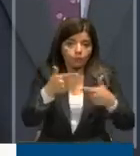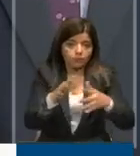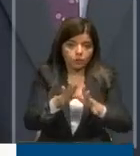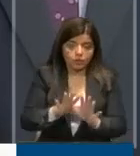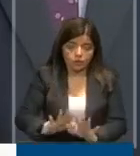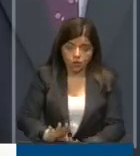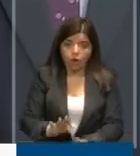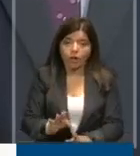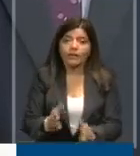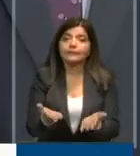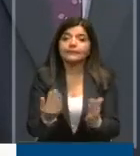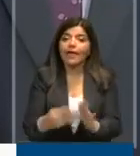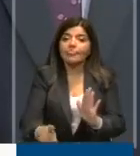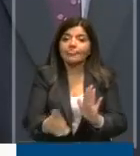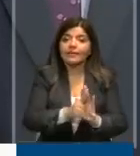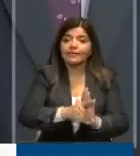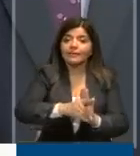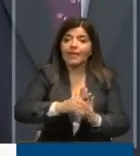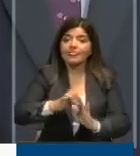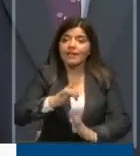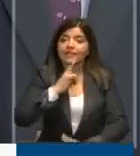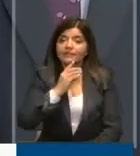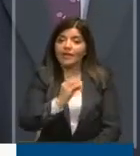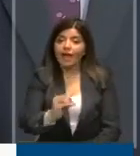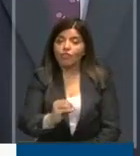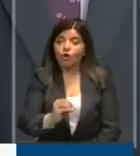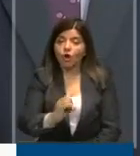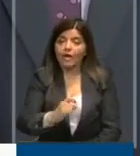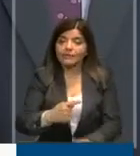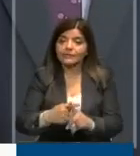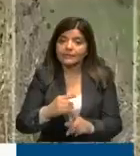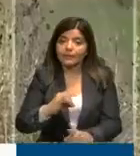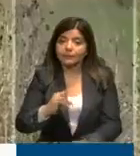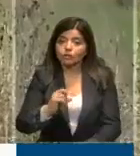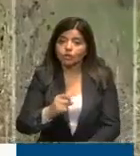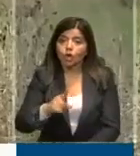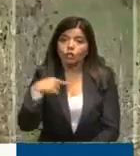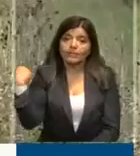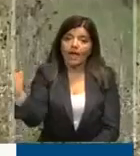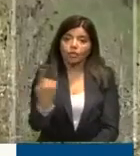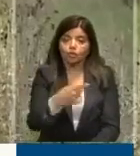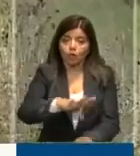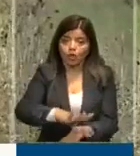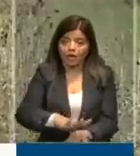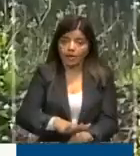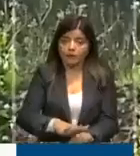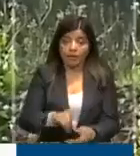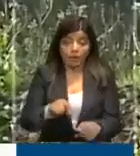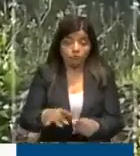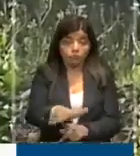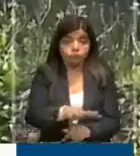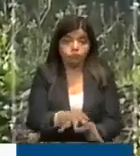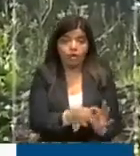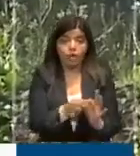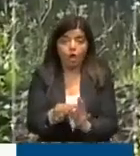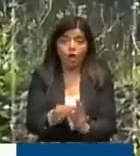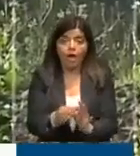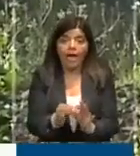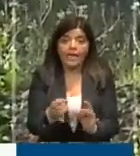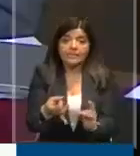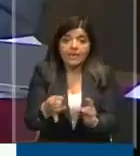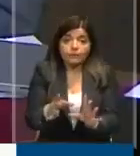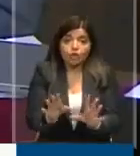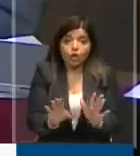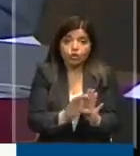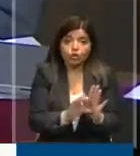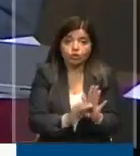se decrete un estado de excepción de carácter nacional. Los estados de excepción constitucional, tema de